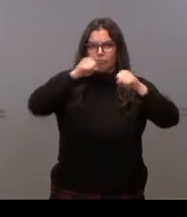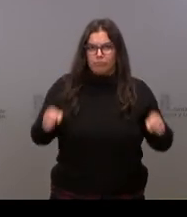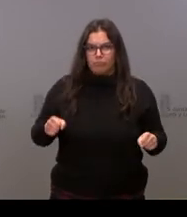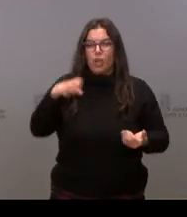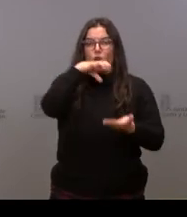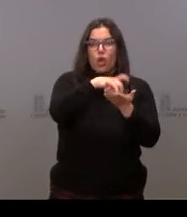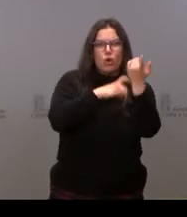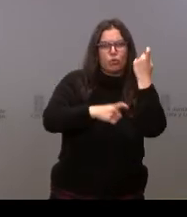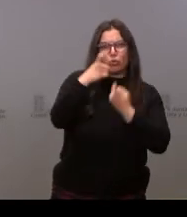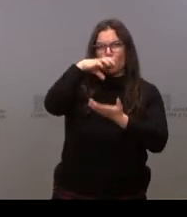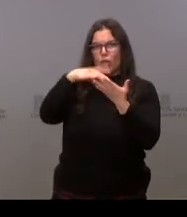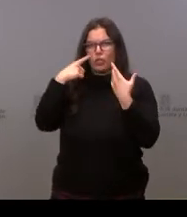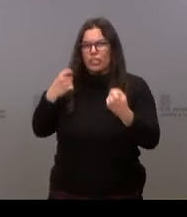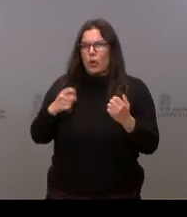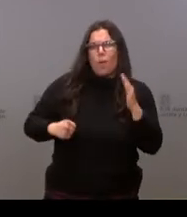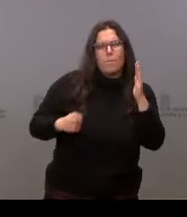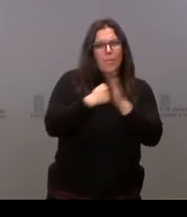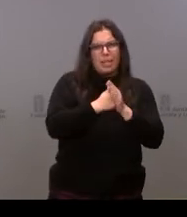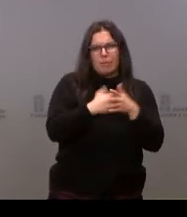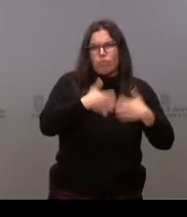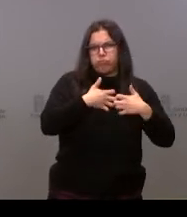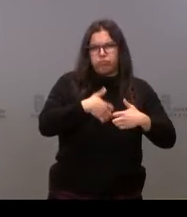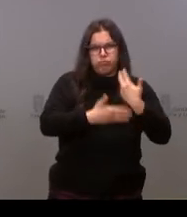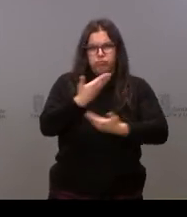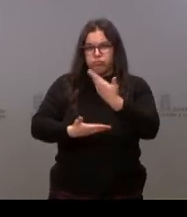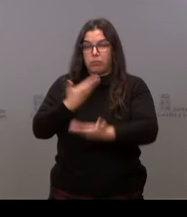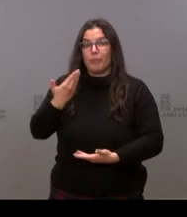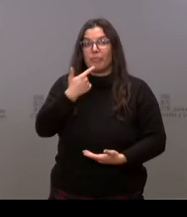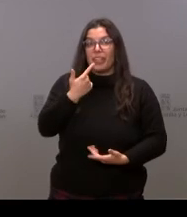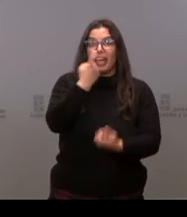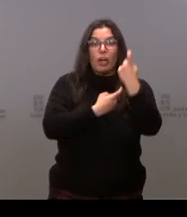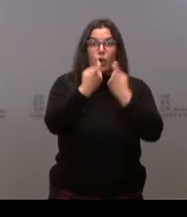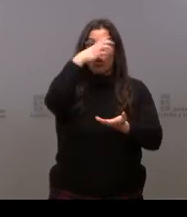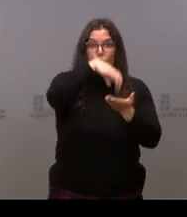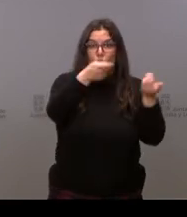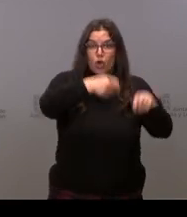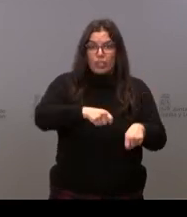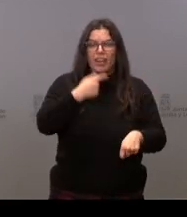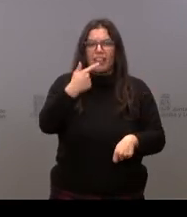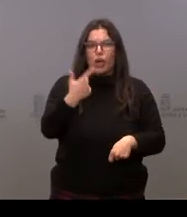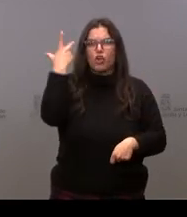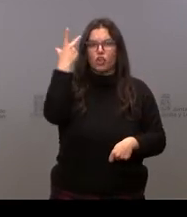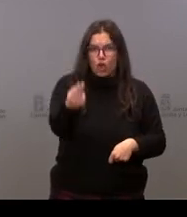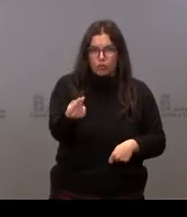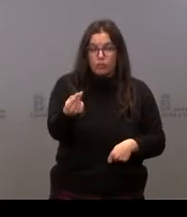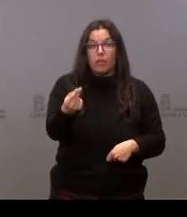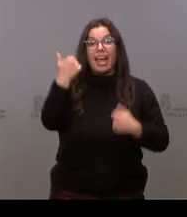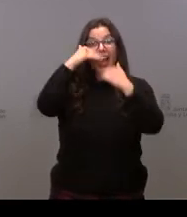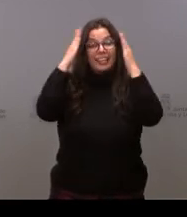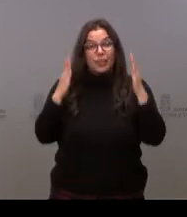salud a pleno rendimiento dije que los consultorios no se cierran y no se cierran va a haber atención